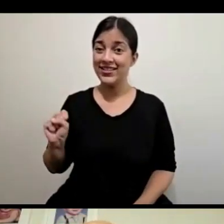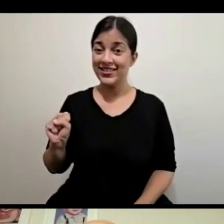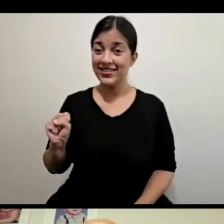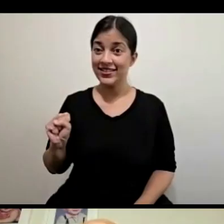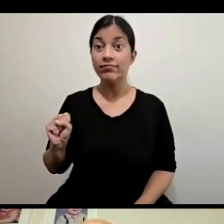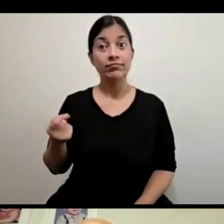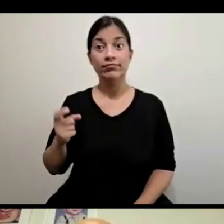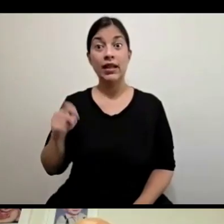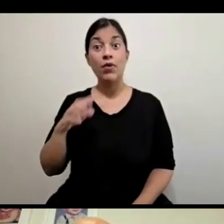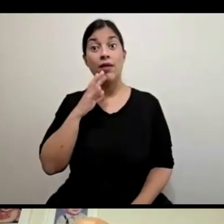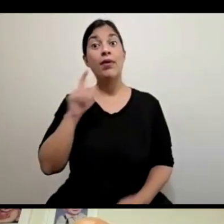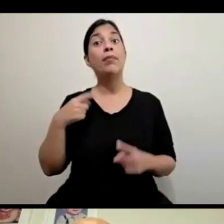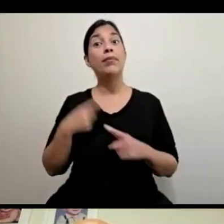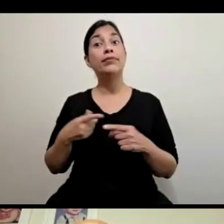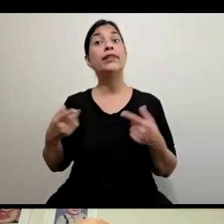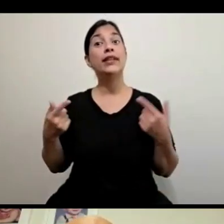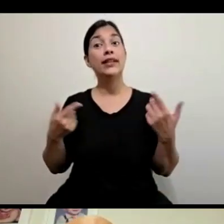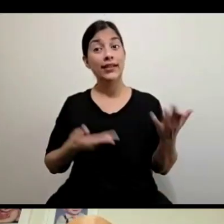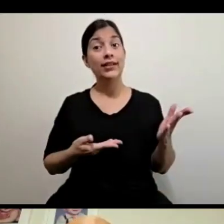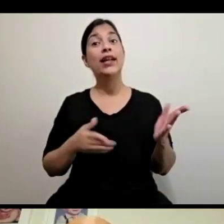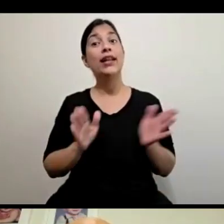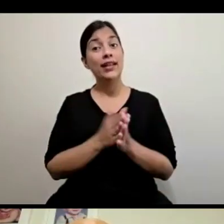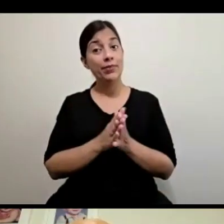hablar de esto, no se nos puede olvidar, hay que hablar del libro.